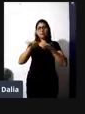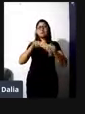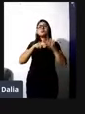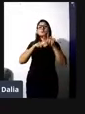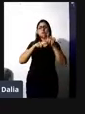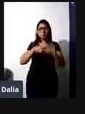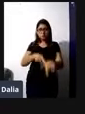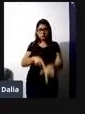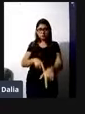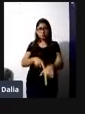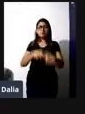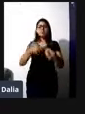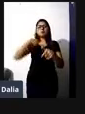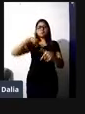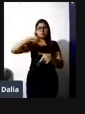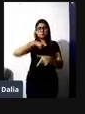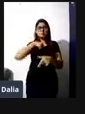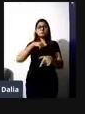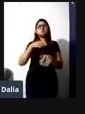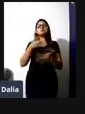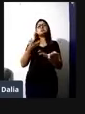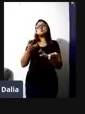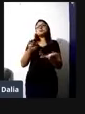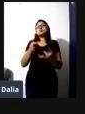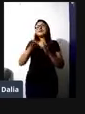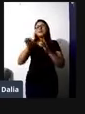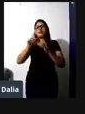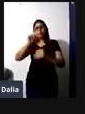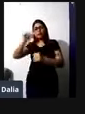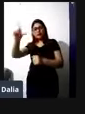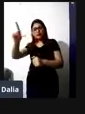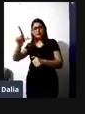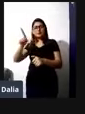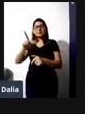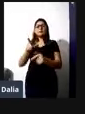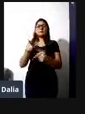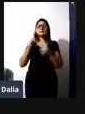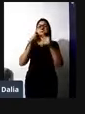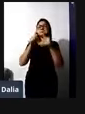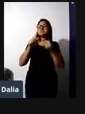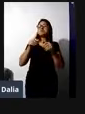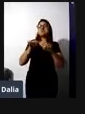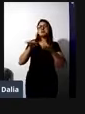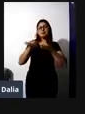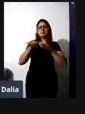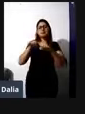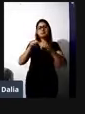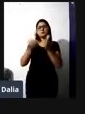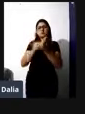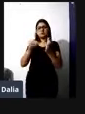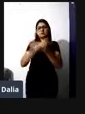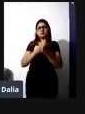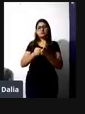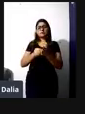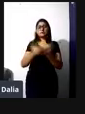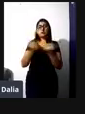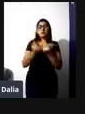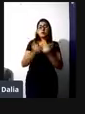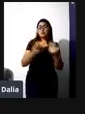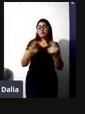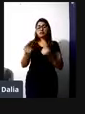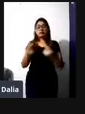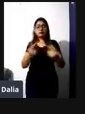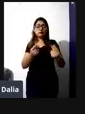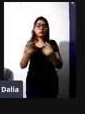de desarrollarnos profesionalmente y de llevar además un ritmo de trabajo muy fuerte